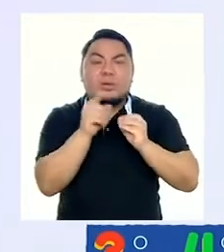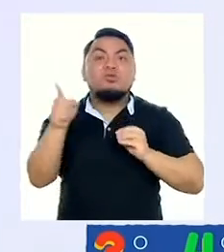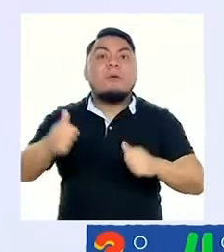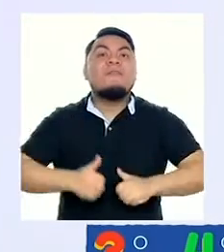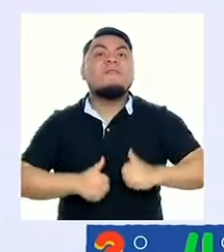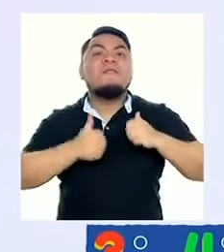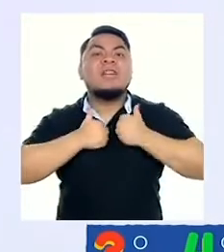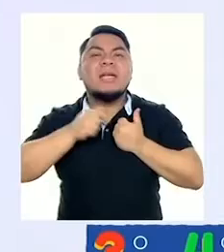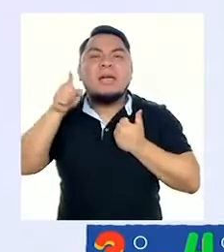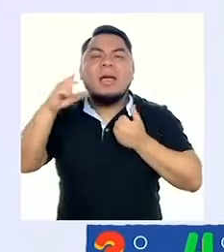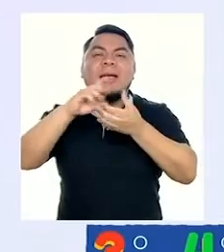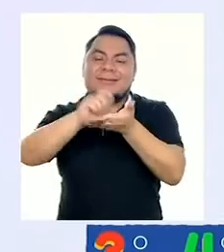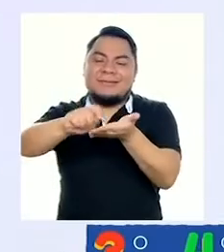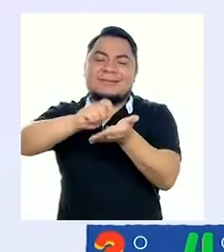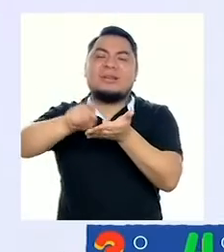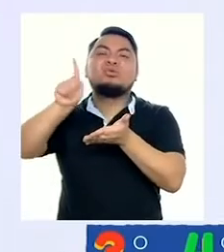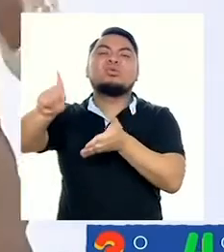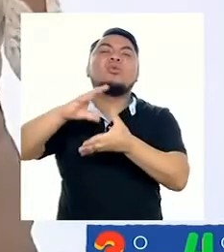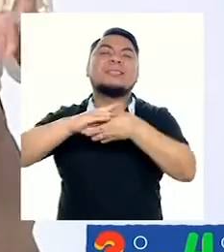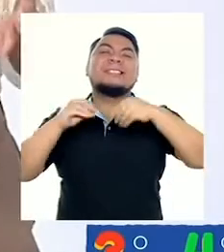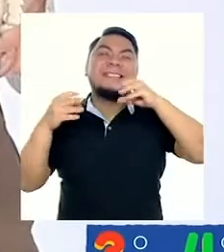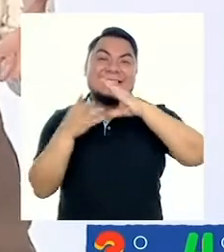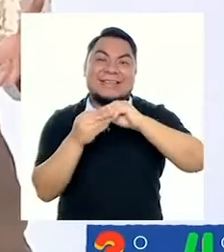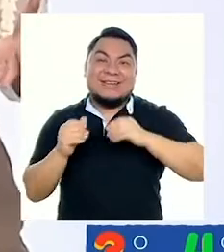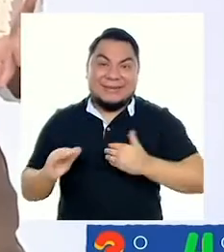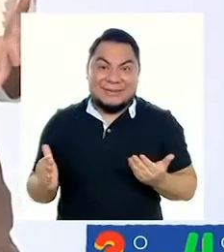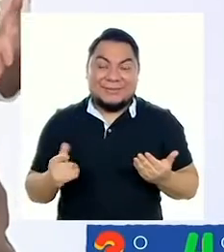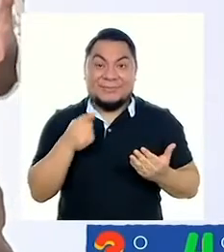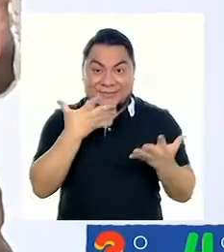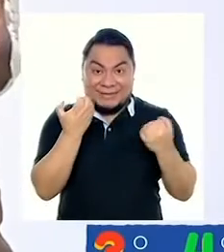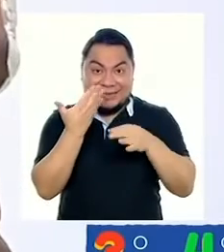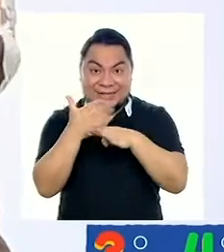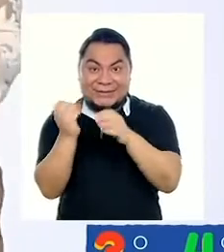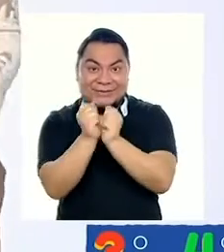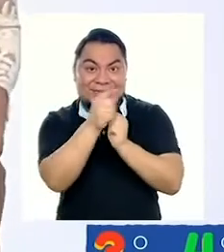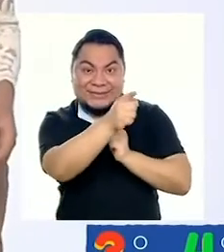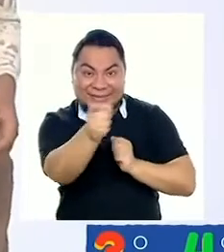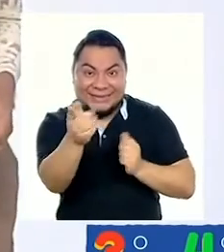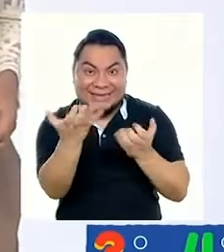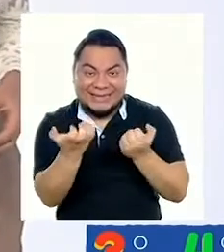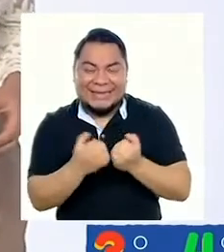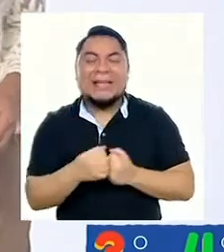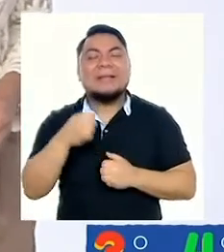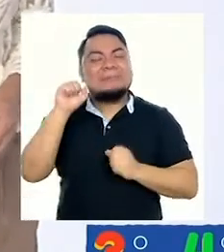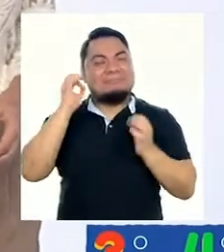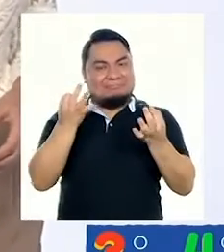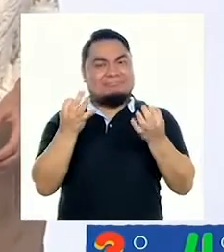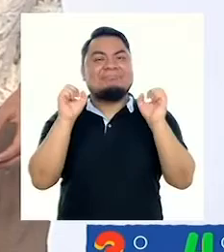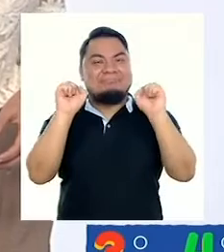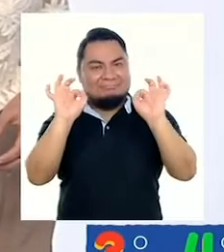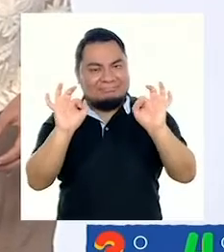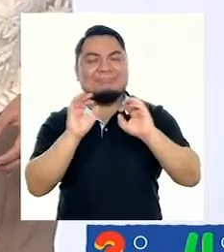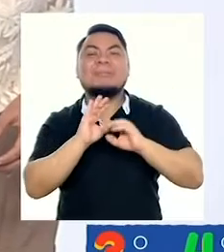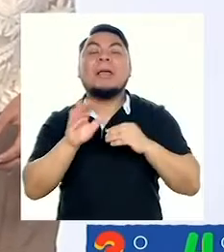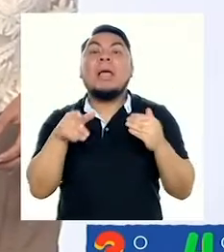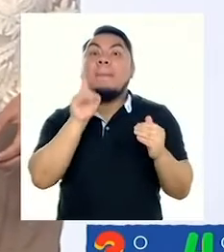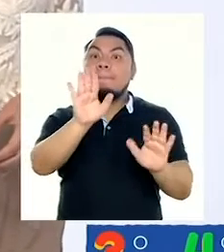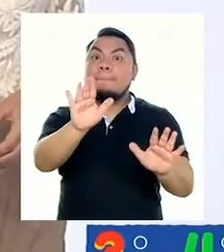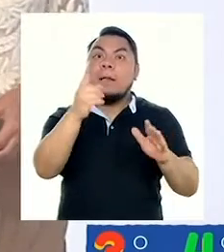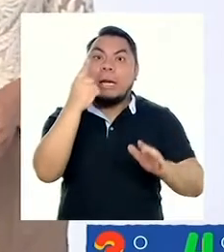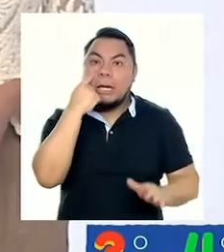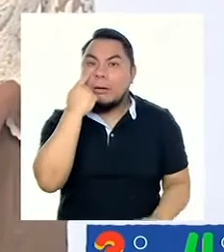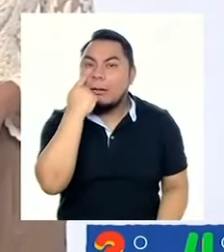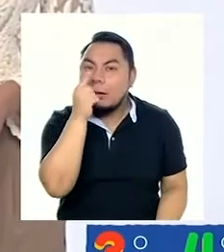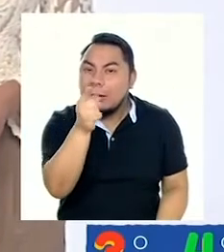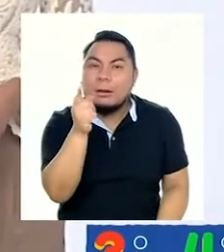me permitieron escribir su biografía. ¿Quieren que la comparta con ustedes? ¡Genial! Pero, ojito,